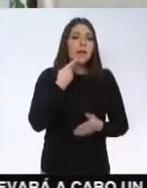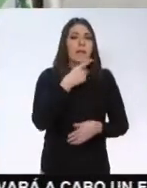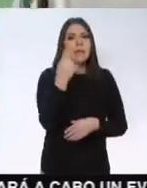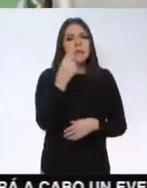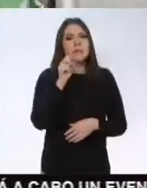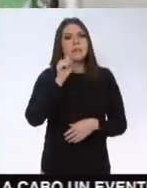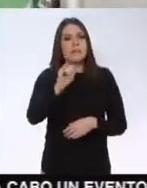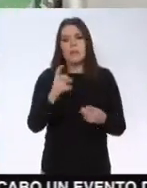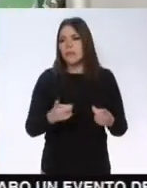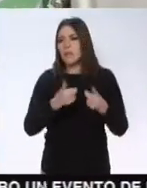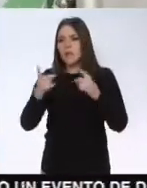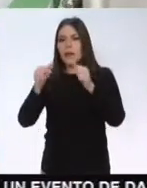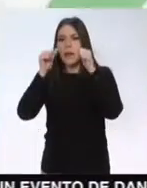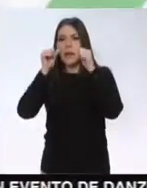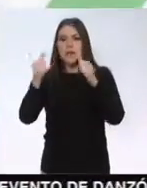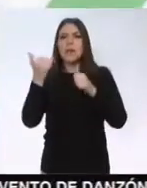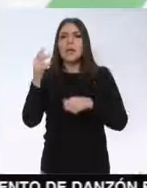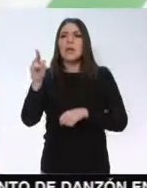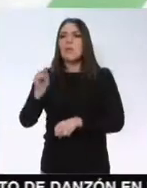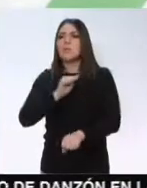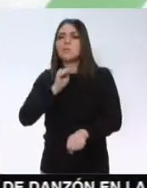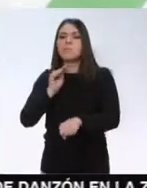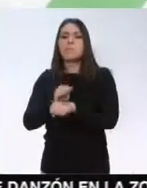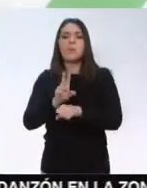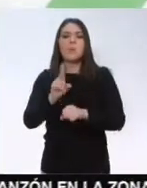¿no? También una cuestión